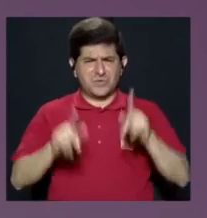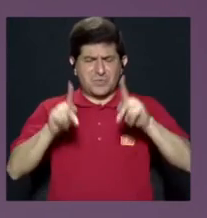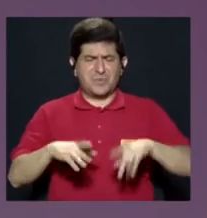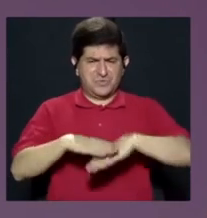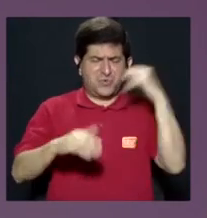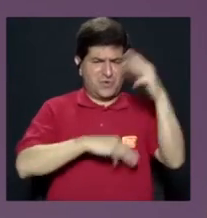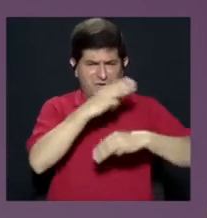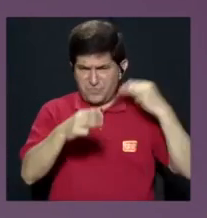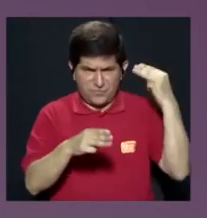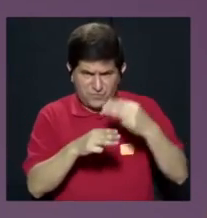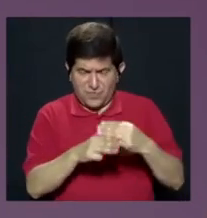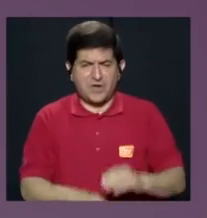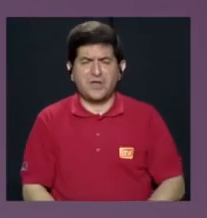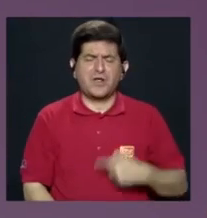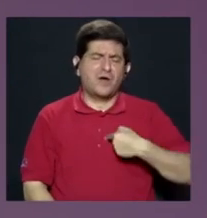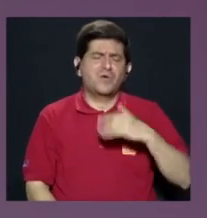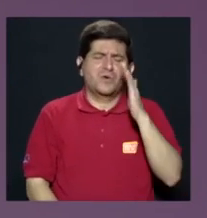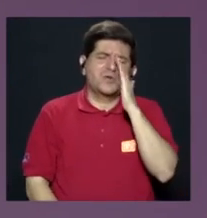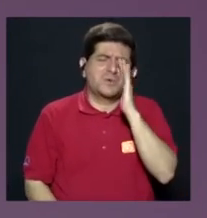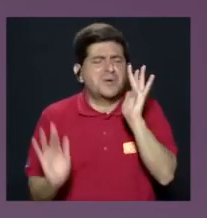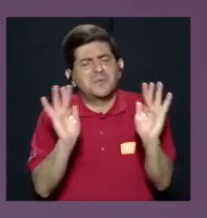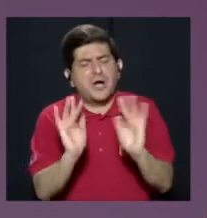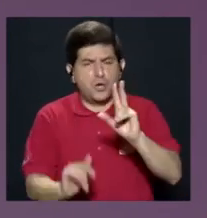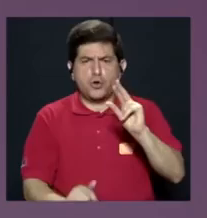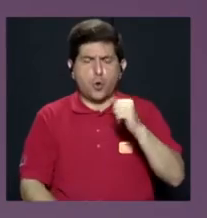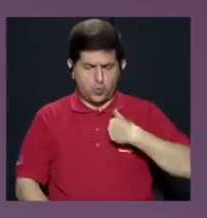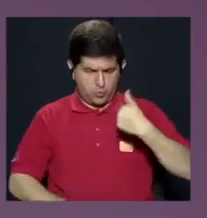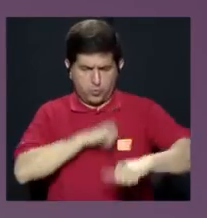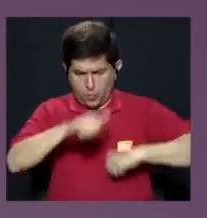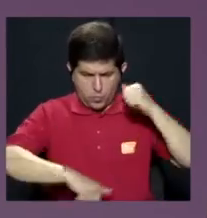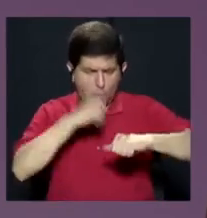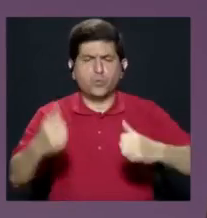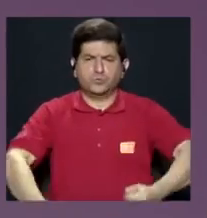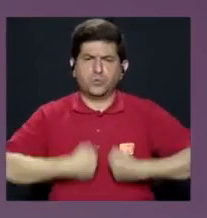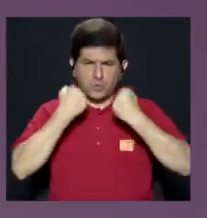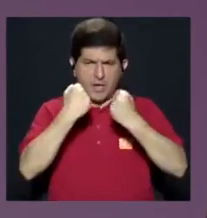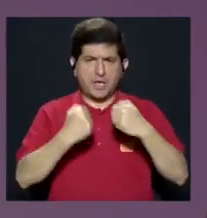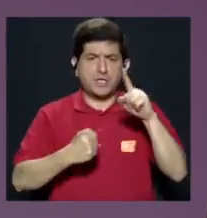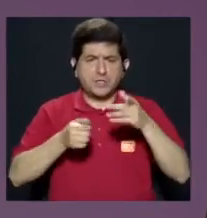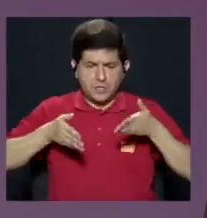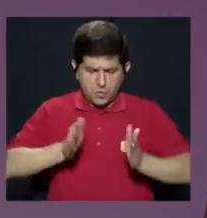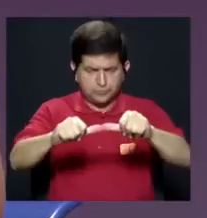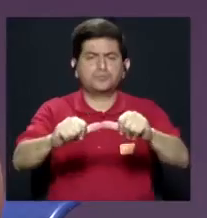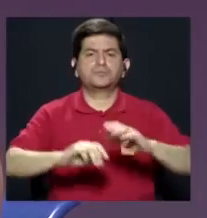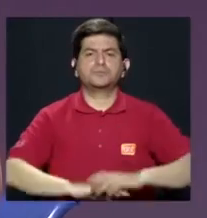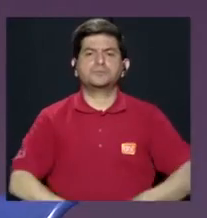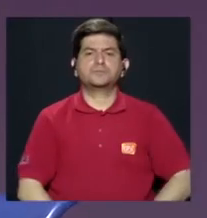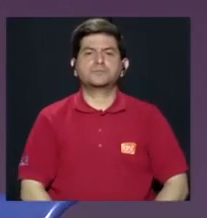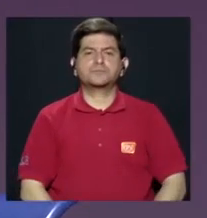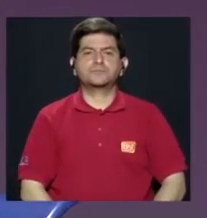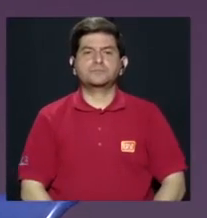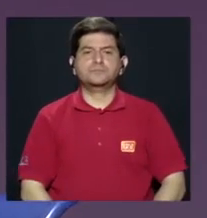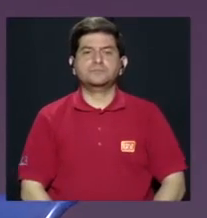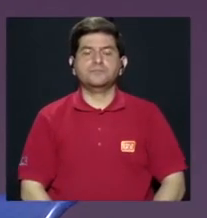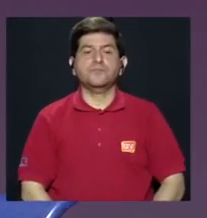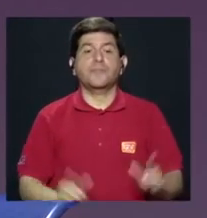porque perdí un hijo, soy la mamá pobrecita, no. Soy la mamá luchadora y valiente que perdió un hijo, pero sigo adelante. Y dentro del grupo hay